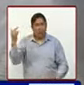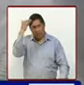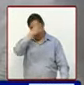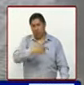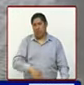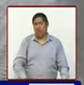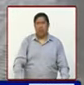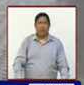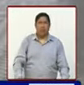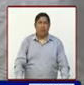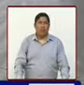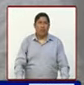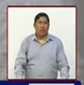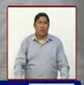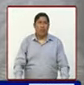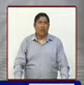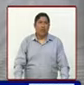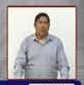alteña.